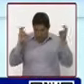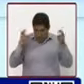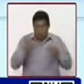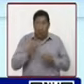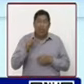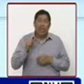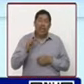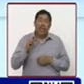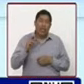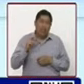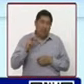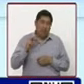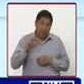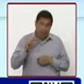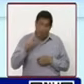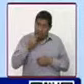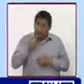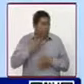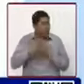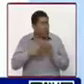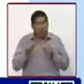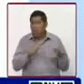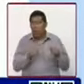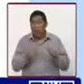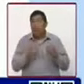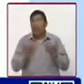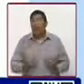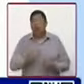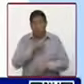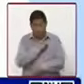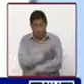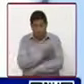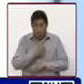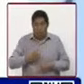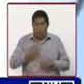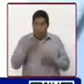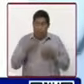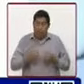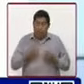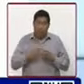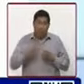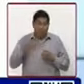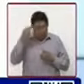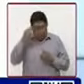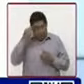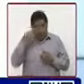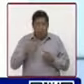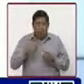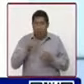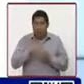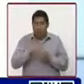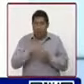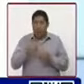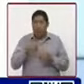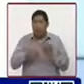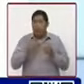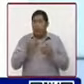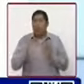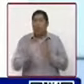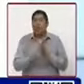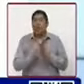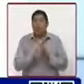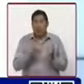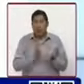de Sencata. El tribunal argumenta que todas las actuales autoridades de los órganos ejecutivo, legislativo y electoral emanan de las